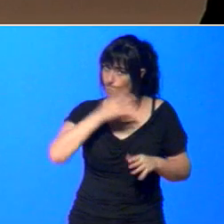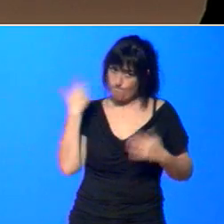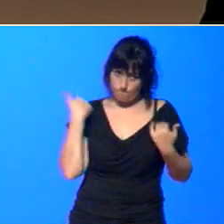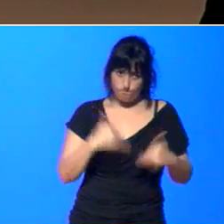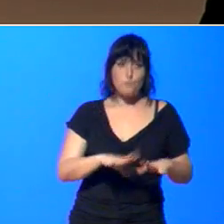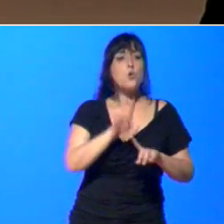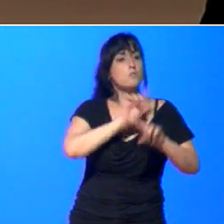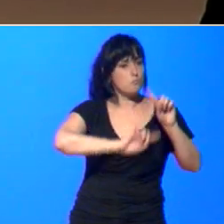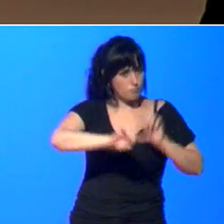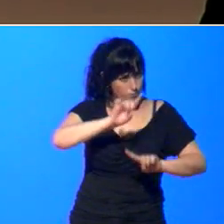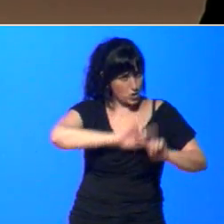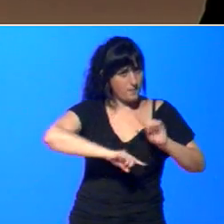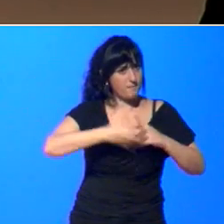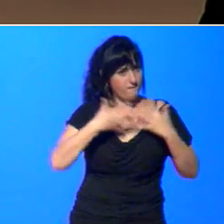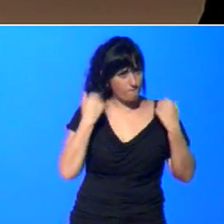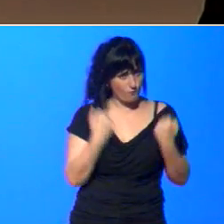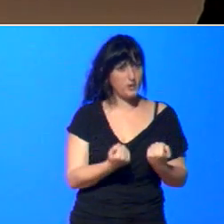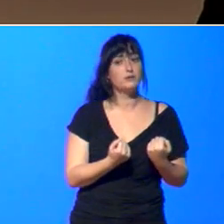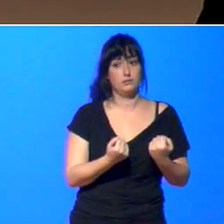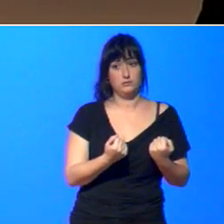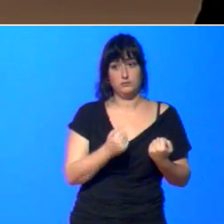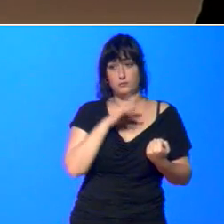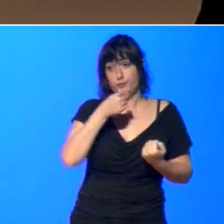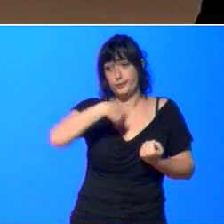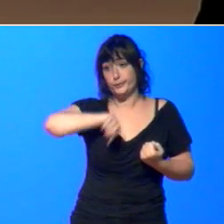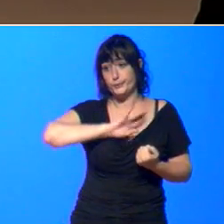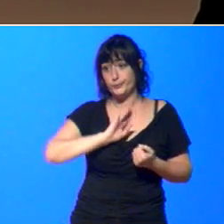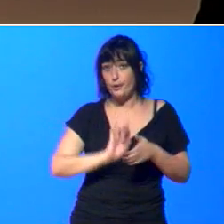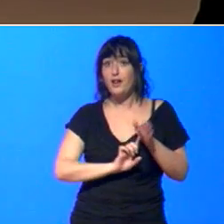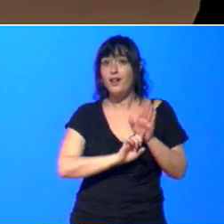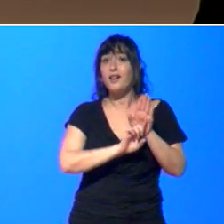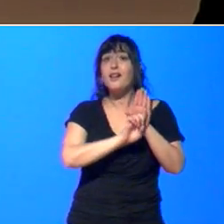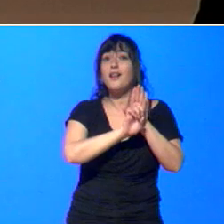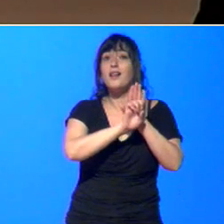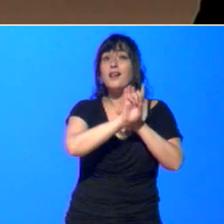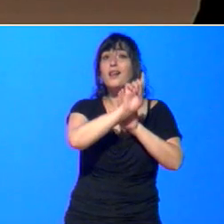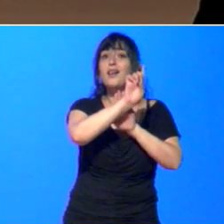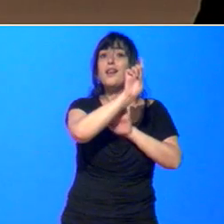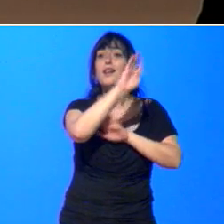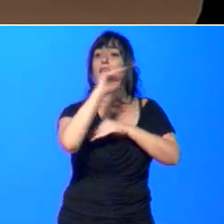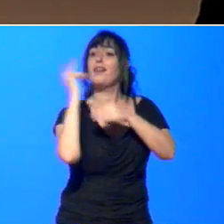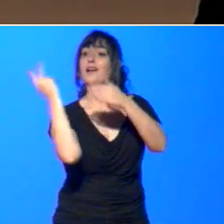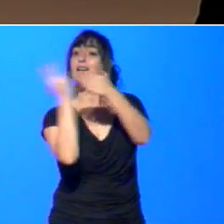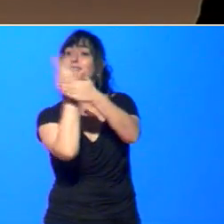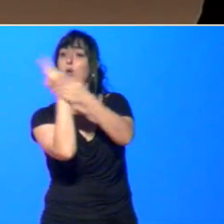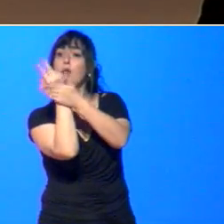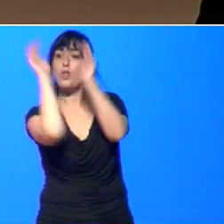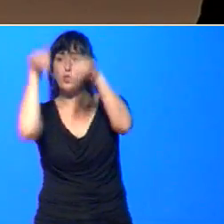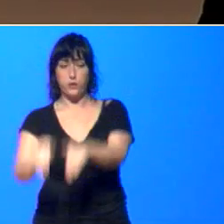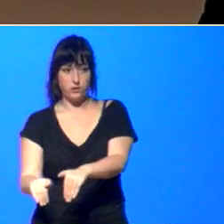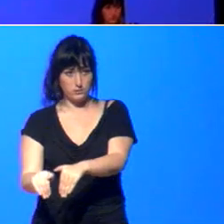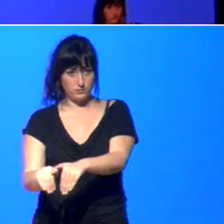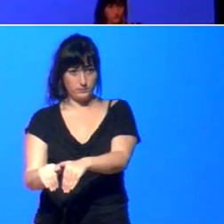estaremos como condenados a lo de Sísifo, para arriba, para arriba, para arriba, y cuando llegamos a la secundaria, ¡pum! Y seguro que Laura tiene